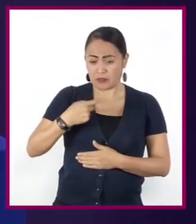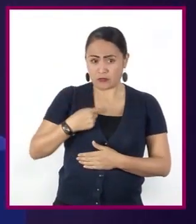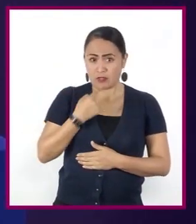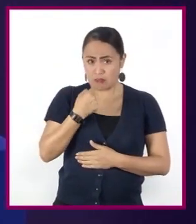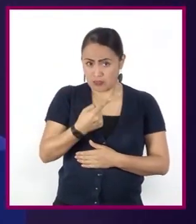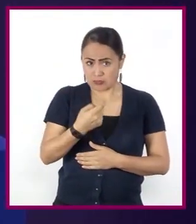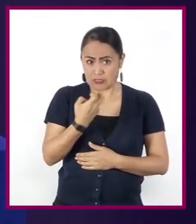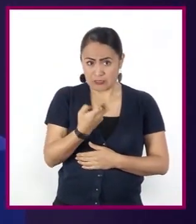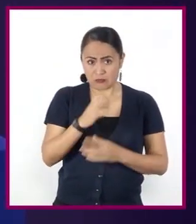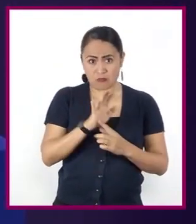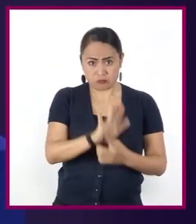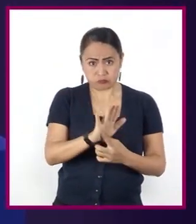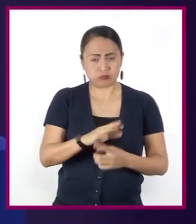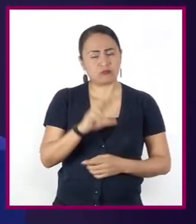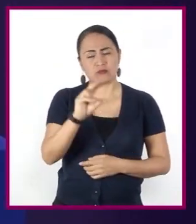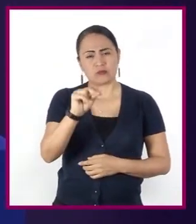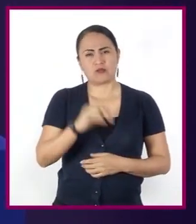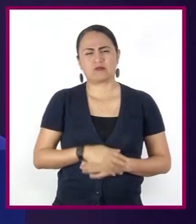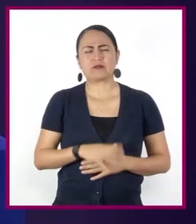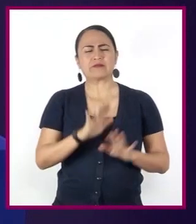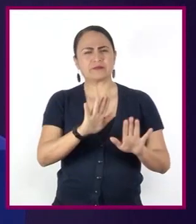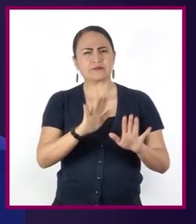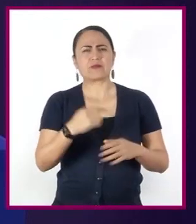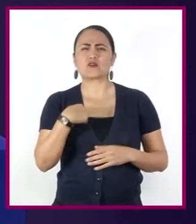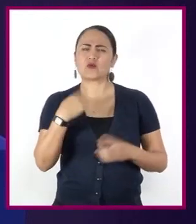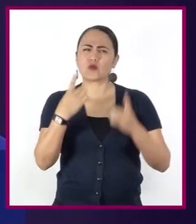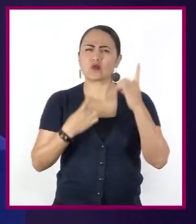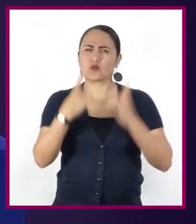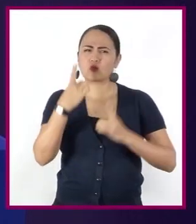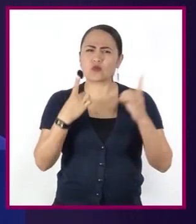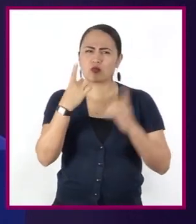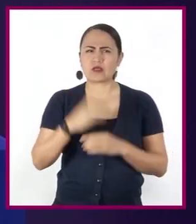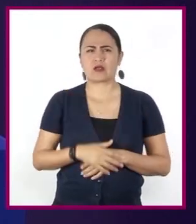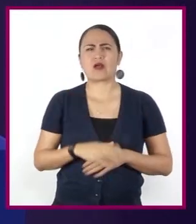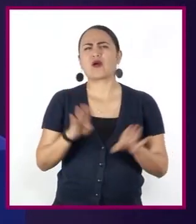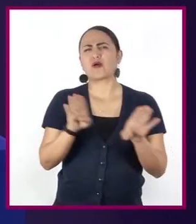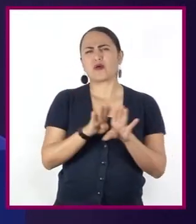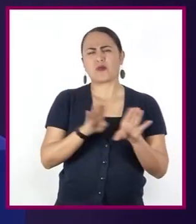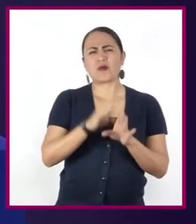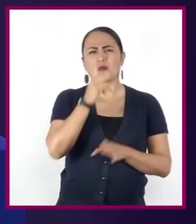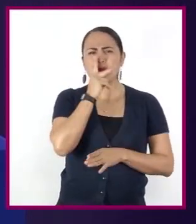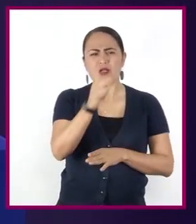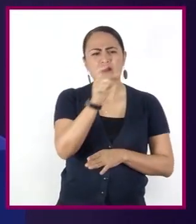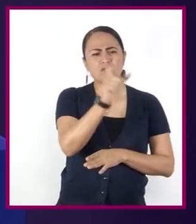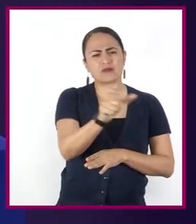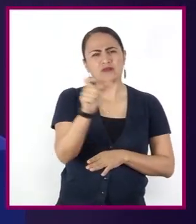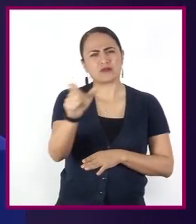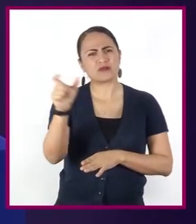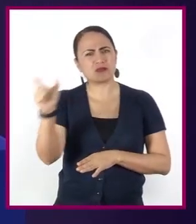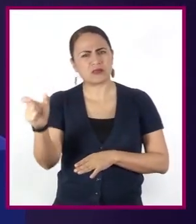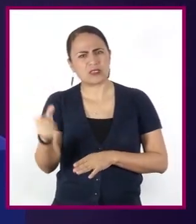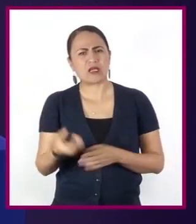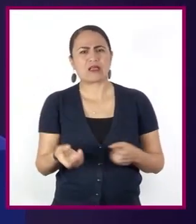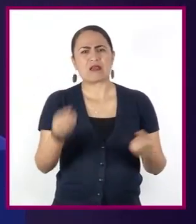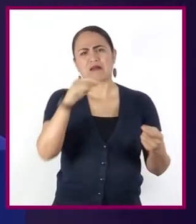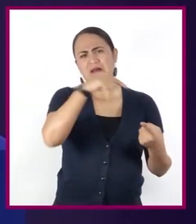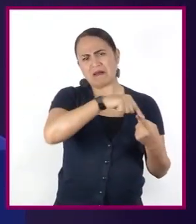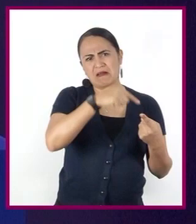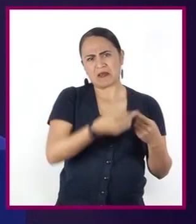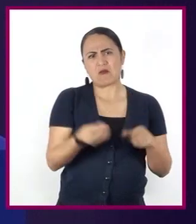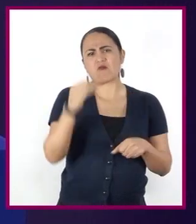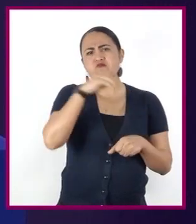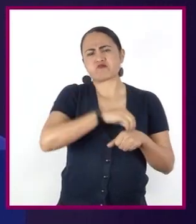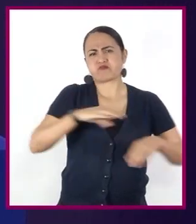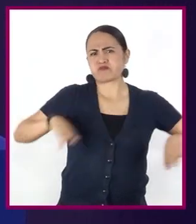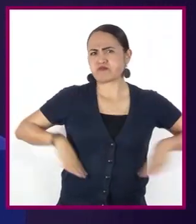Maestra, pero ahí me surgió una duda. ¿Cómo es que vamos a hablar de las frases adjetivas que califican o dicen las cualidades